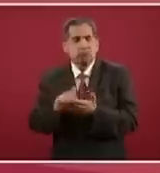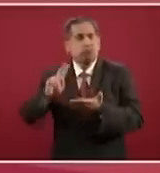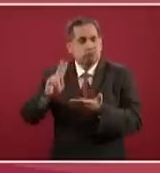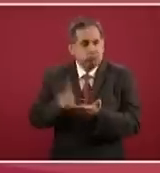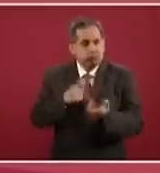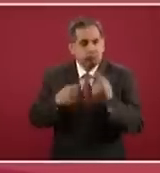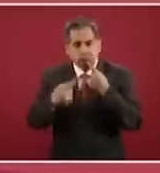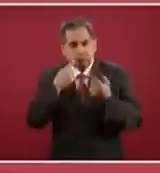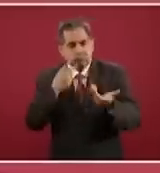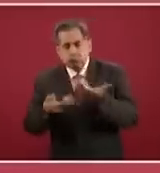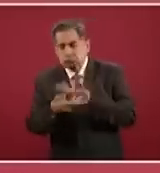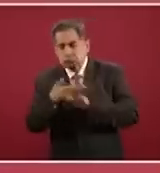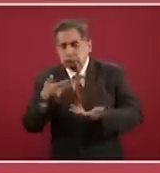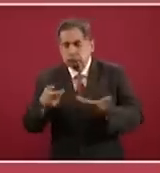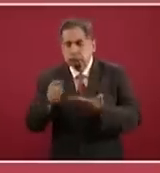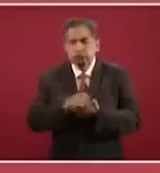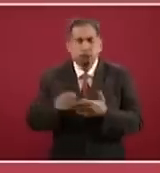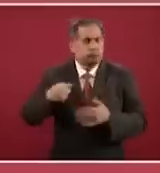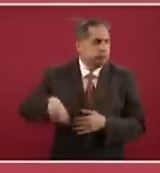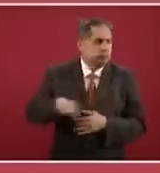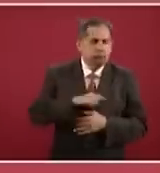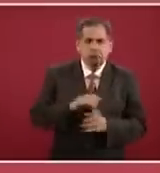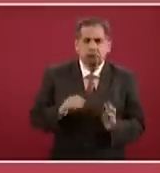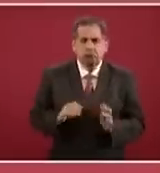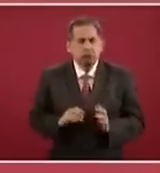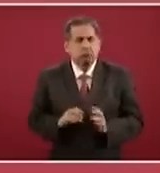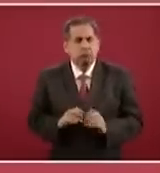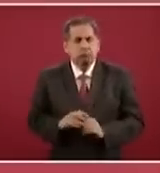negociación y nosotros